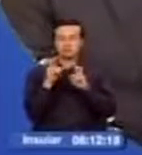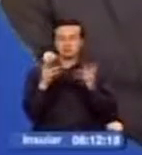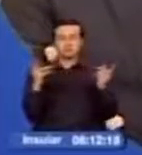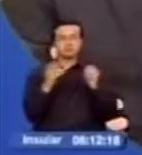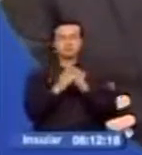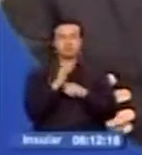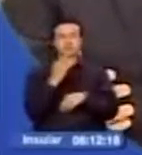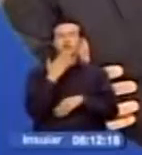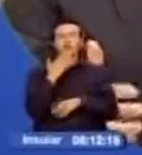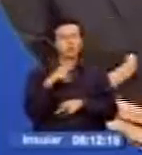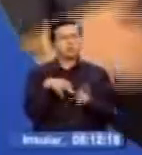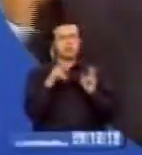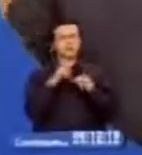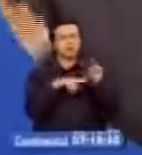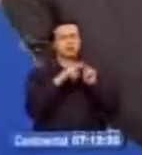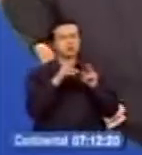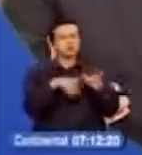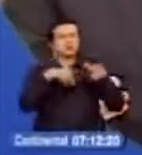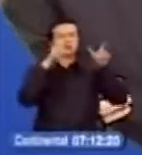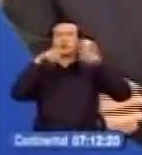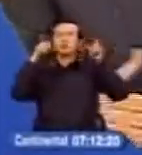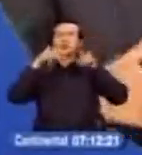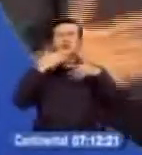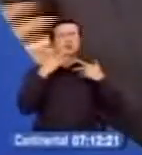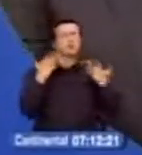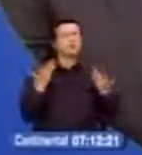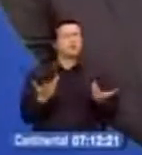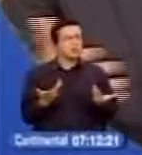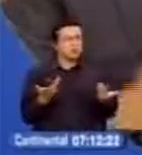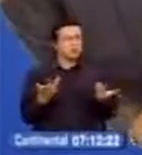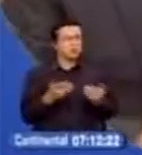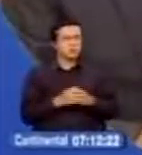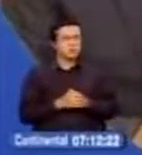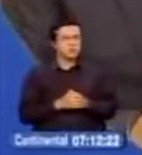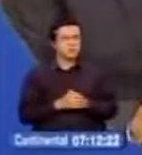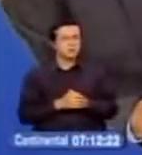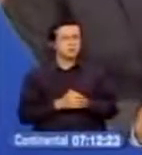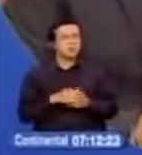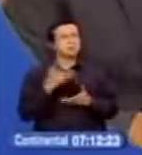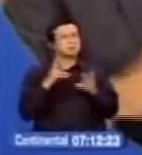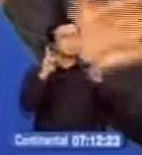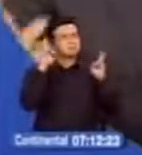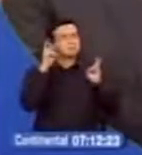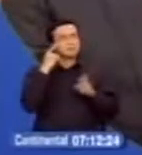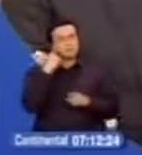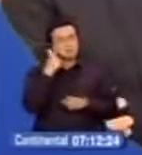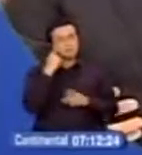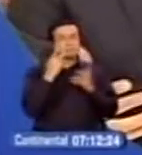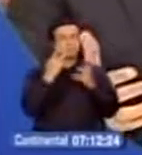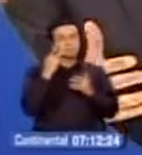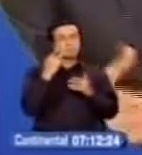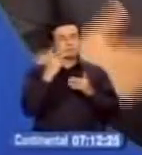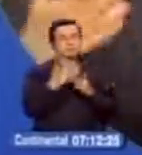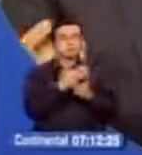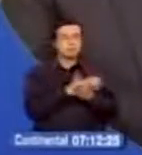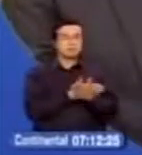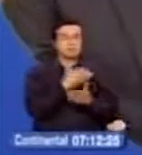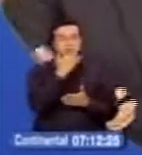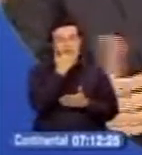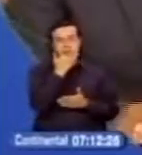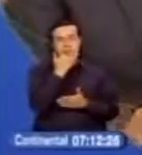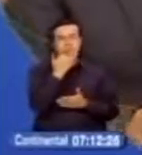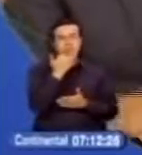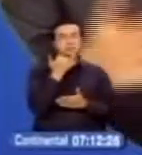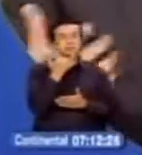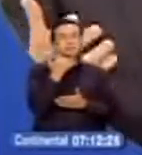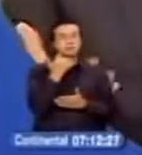se concedieron permisos para elevar ciertas estructuras. Que a veces el tema puede sonar prematuro, puede sonar inoportuno en este